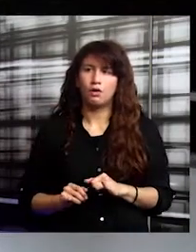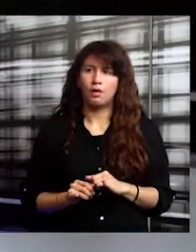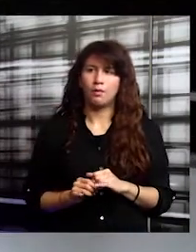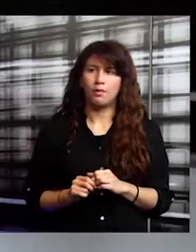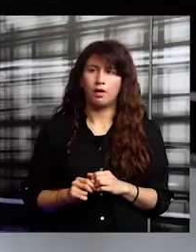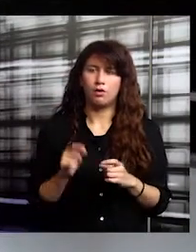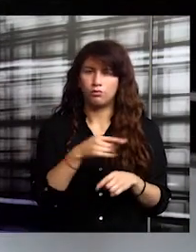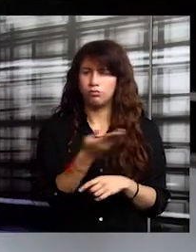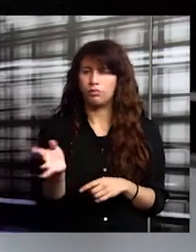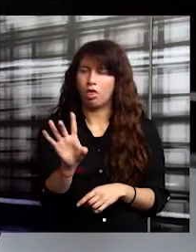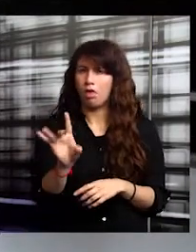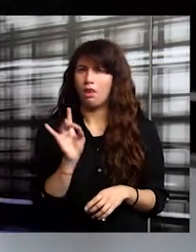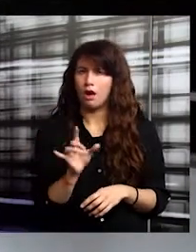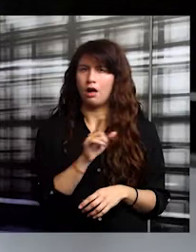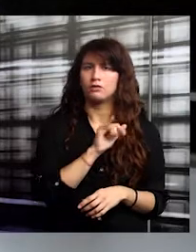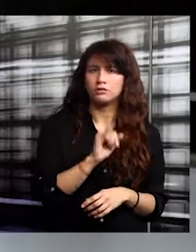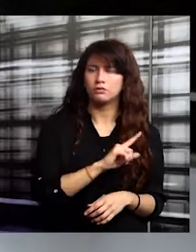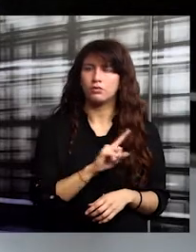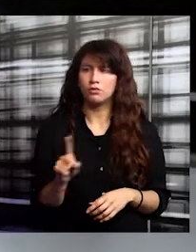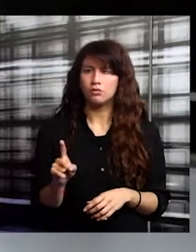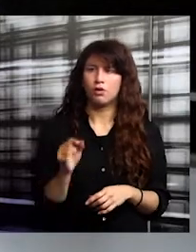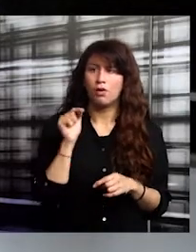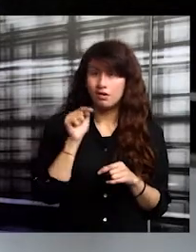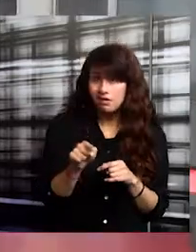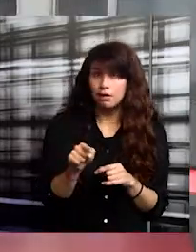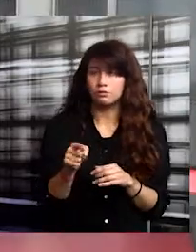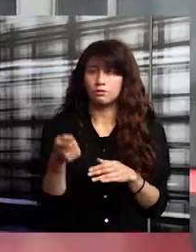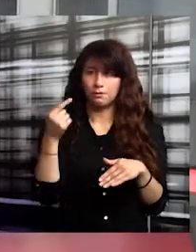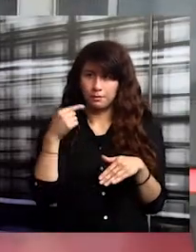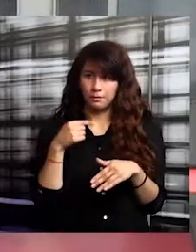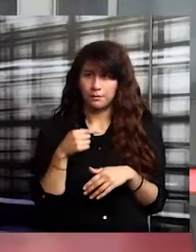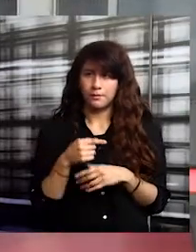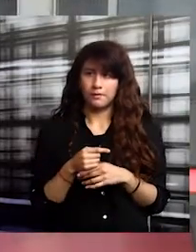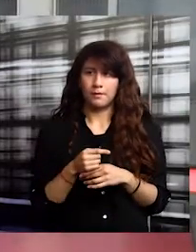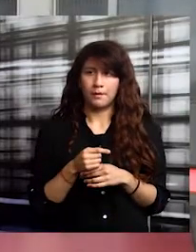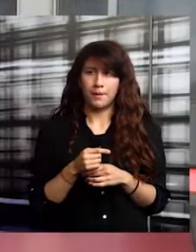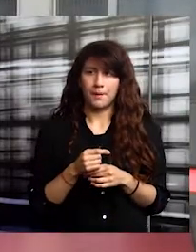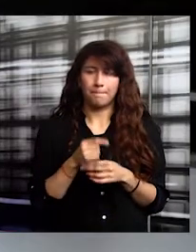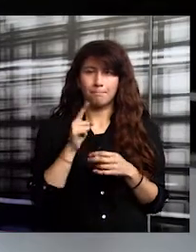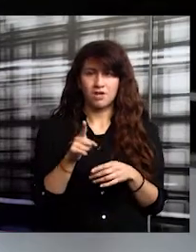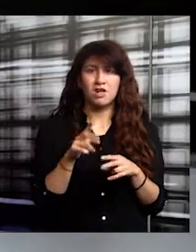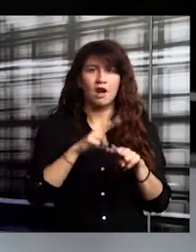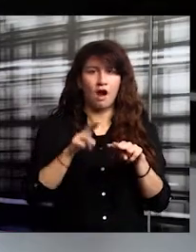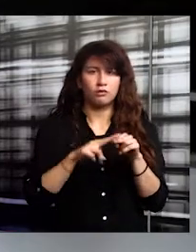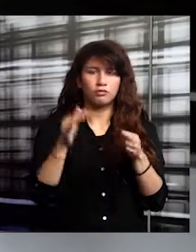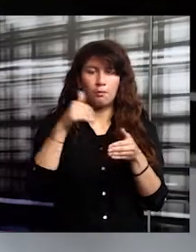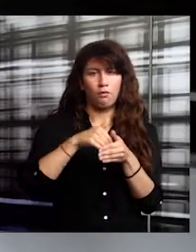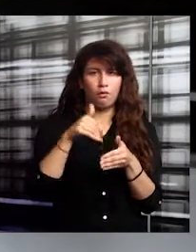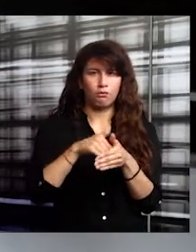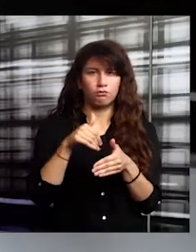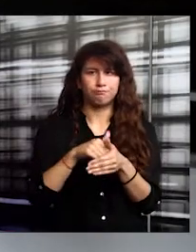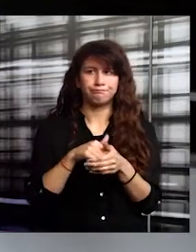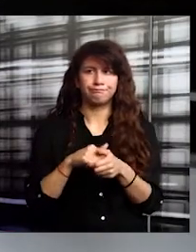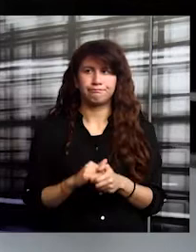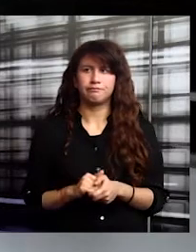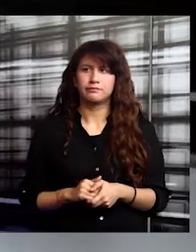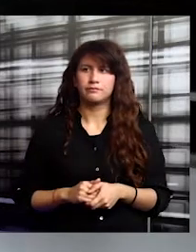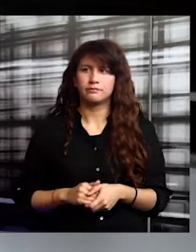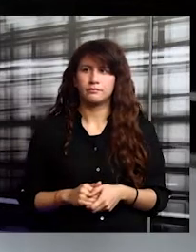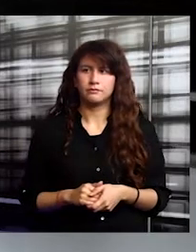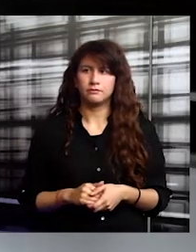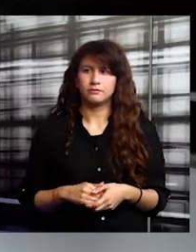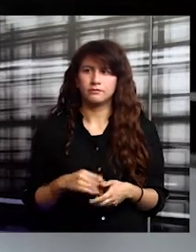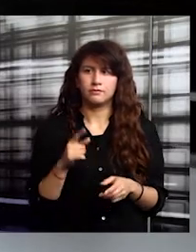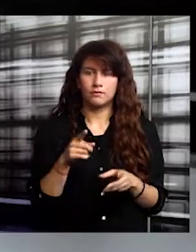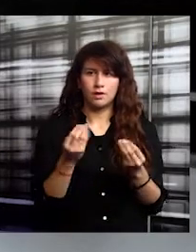eso se estableció un plebiscito. Sí. Se establecieron dos plebiscitos. Lo que pasa es, claro, que uno de entrada y otro de salida. El esqueleto más o menos, ¿no es